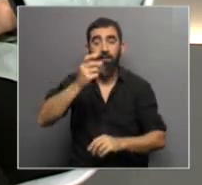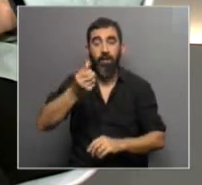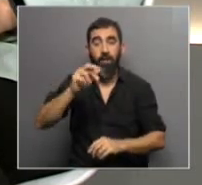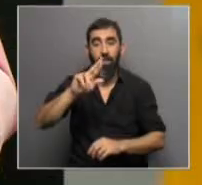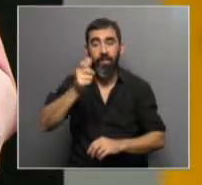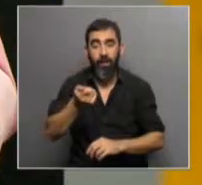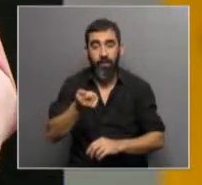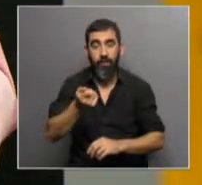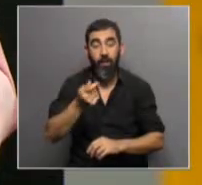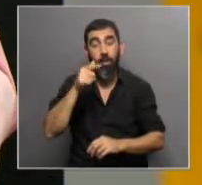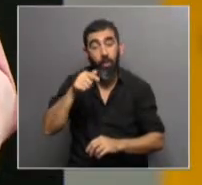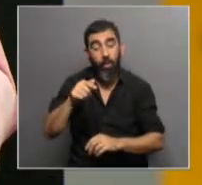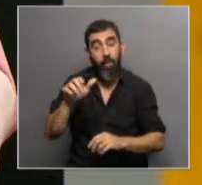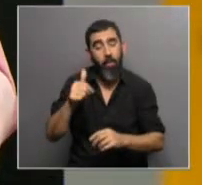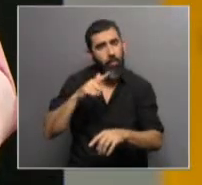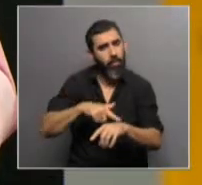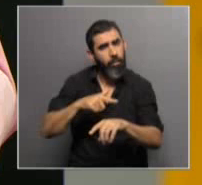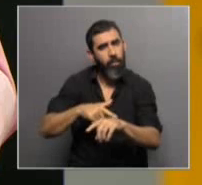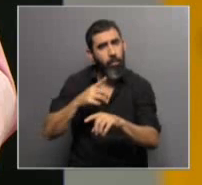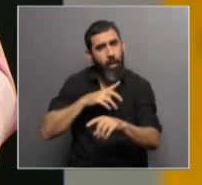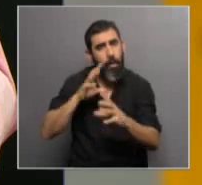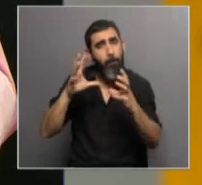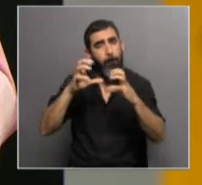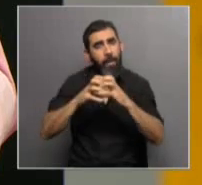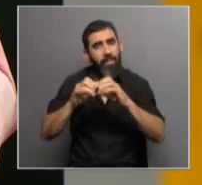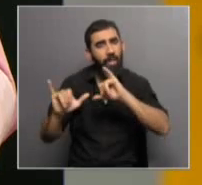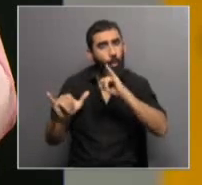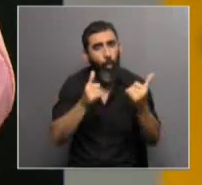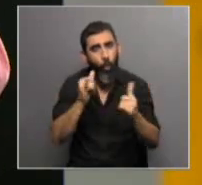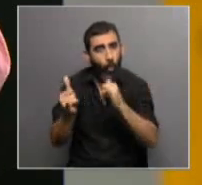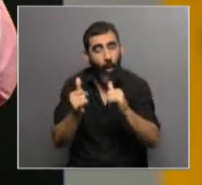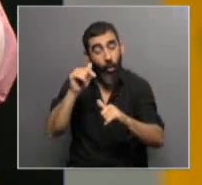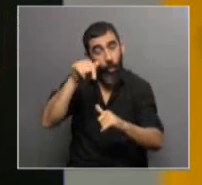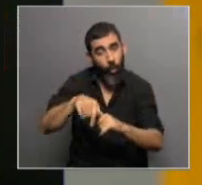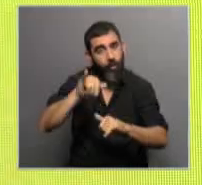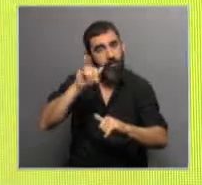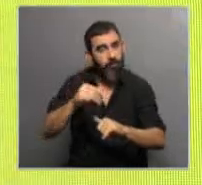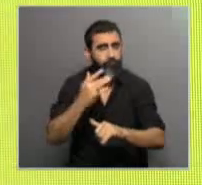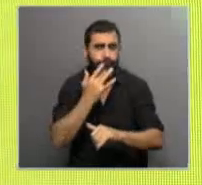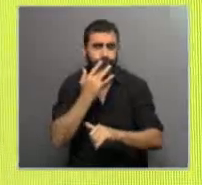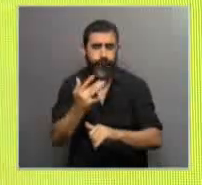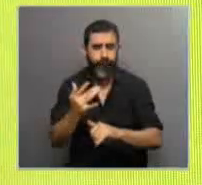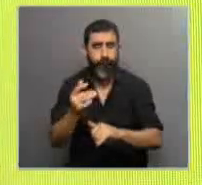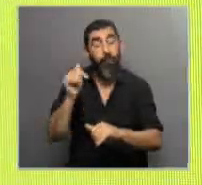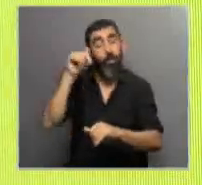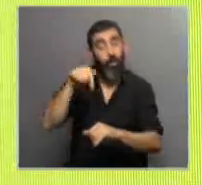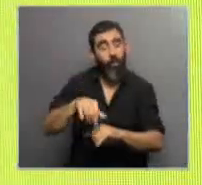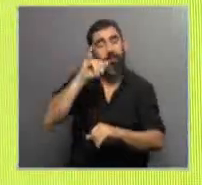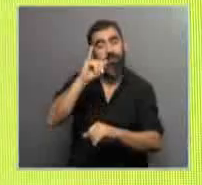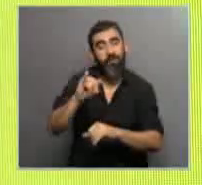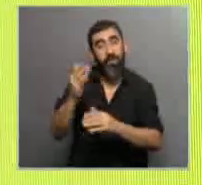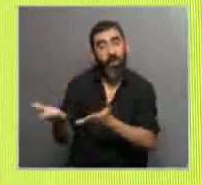hoy tenemos que recuperamos ha sido un tiempo que no teníamos mentes en juego de daniela y hoy tenemos una cosa espectacular hoy tenemos un